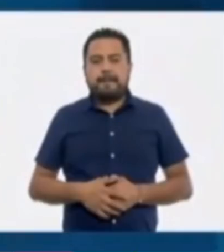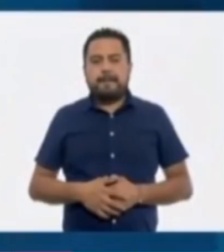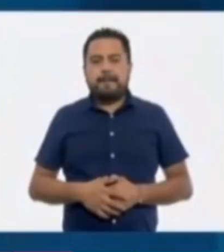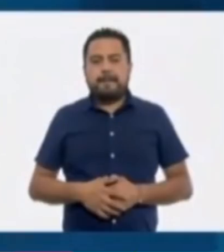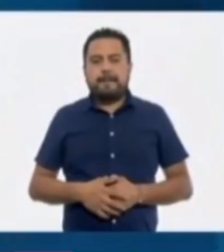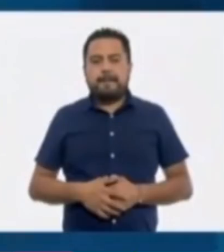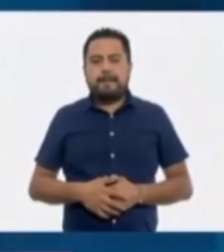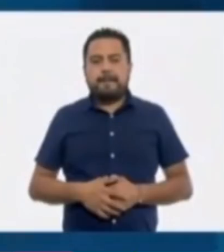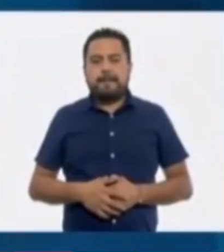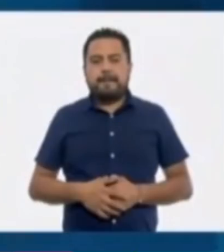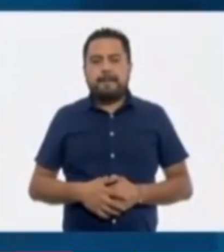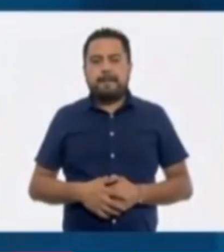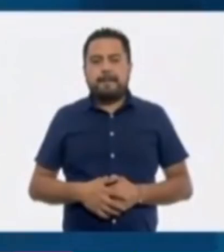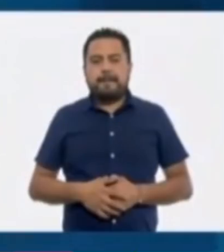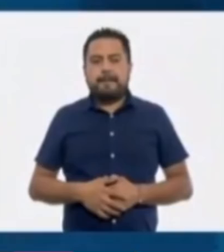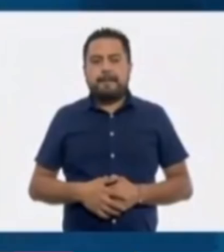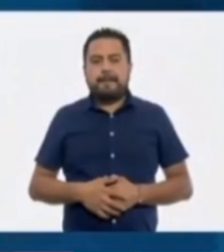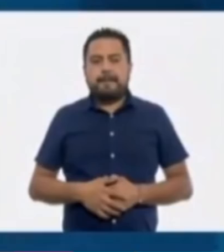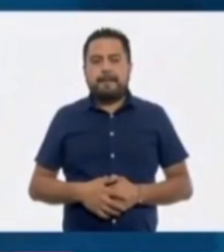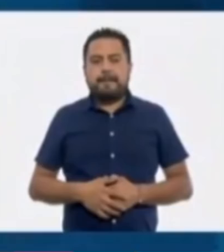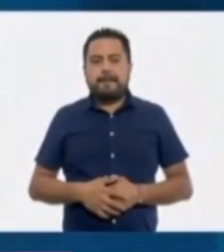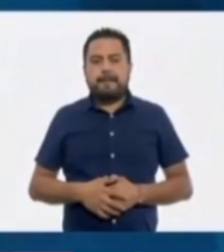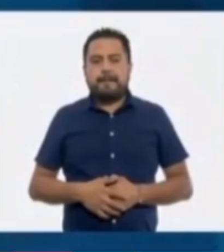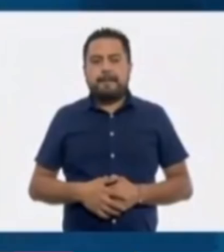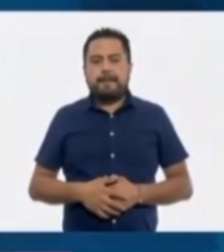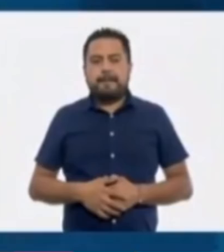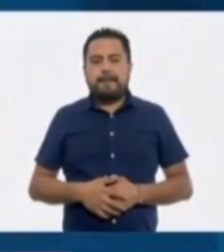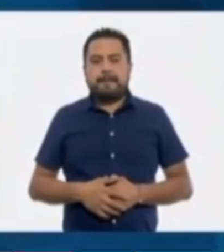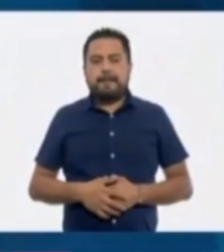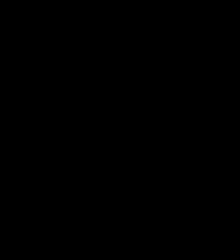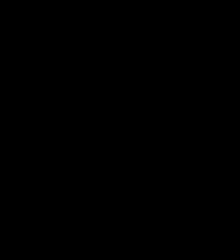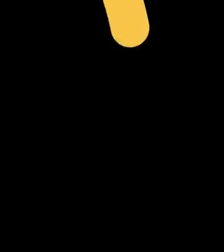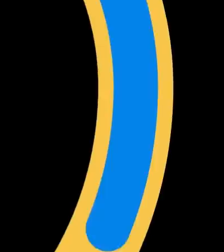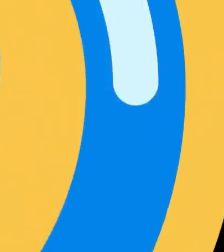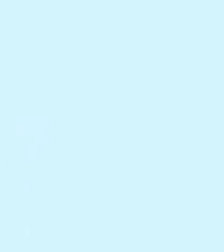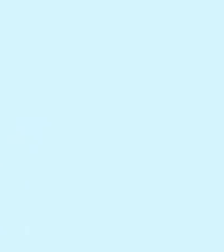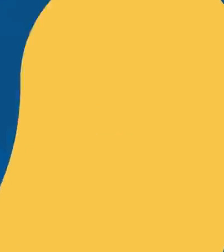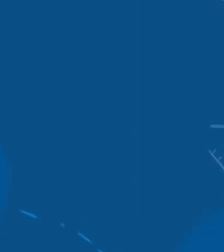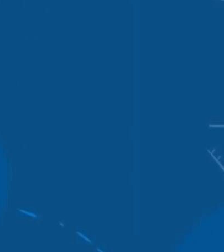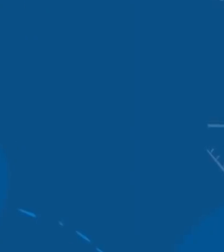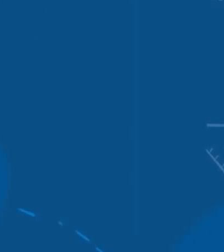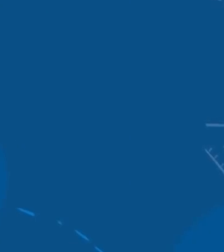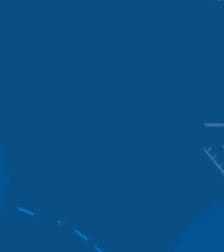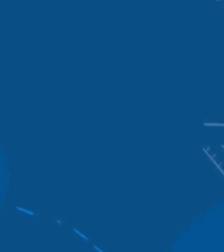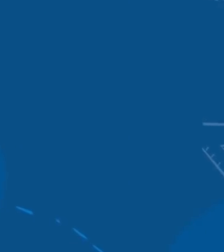derrotada en solo 6 meses. La Revolución Mexicana fue un proceso largo. Espero que este video te ayude